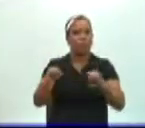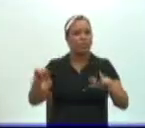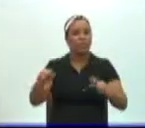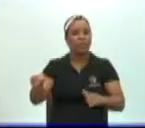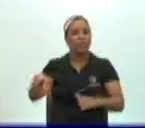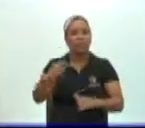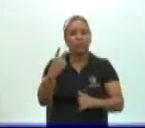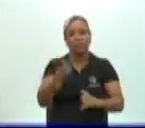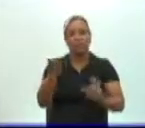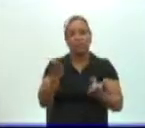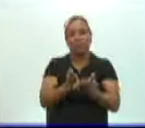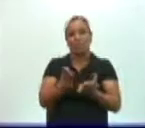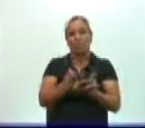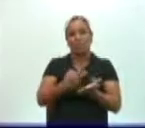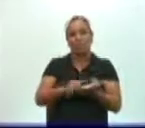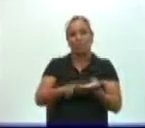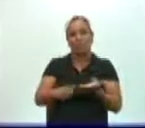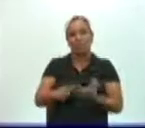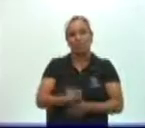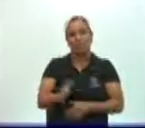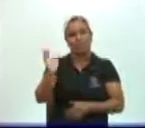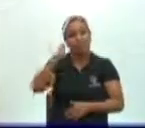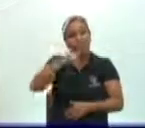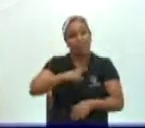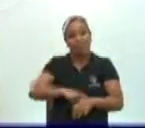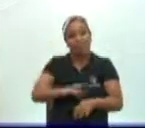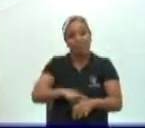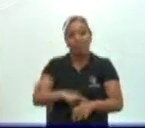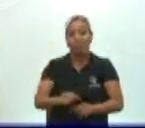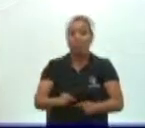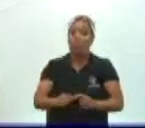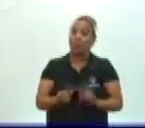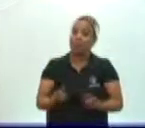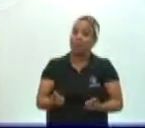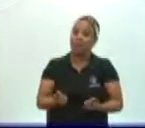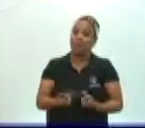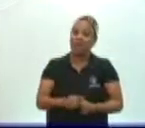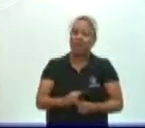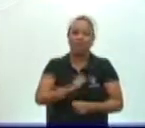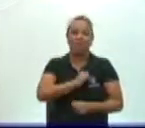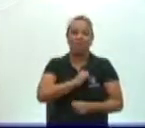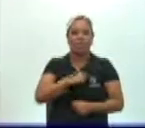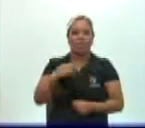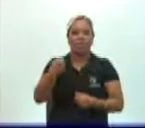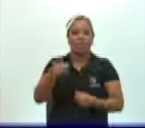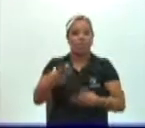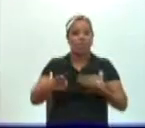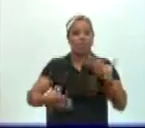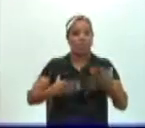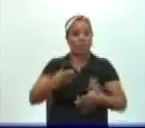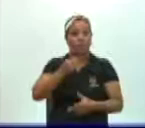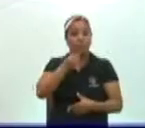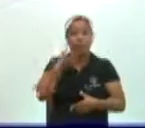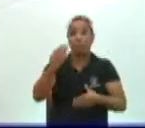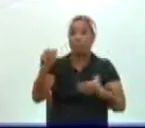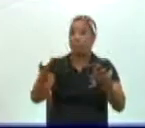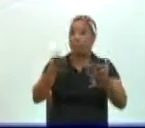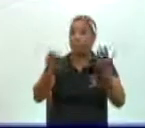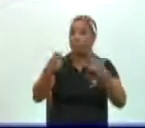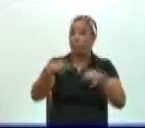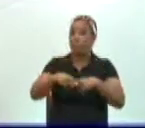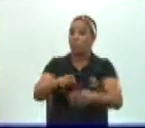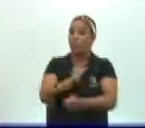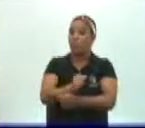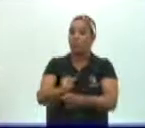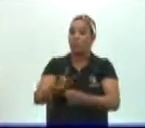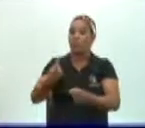de la semana. Bueno, ya no queda tiempo para mucho, pero quiero dejarlos con una actividad que usted podrá desarrollar con su profesor la próxima